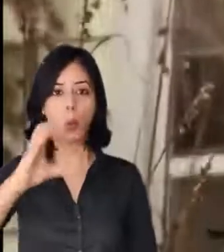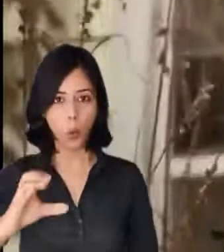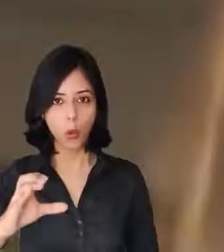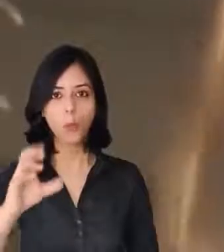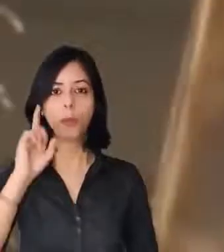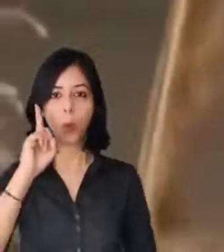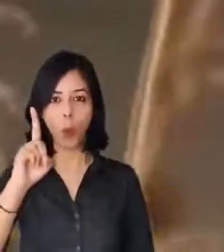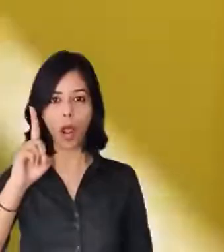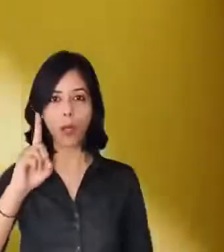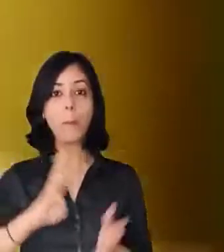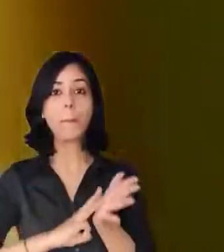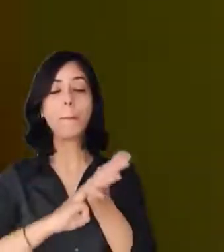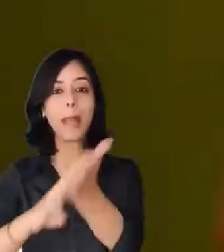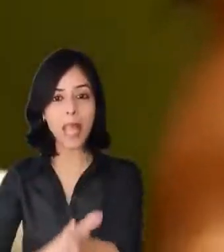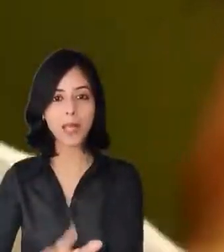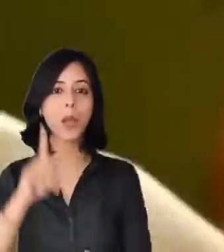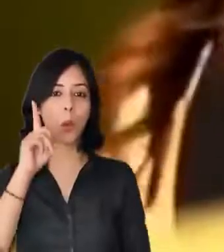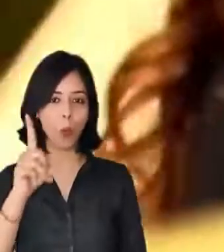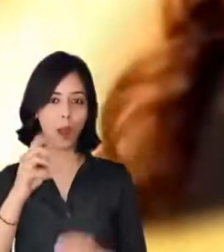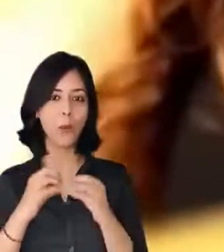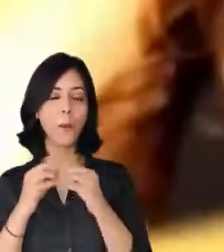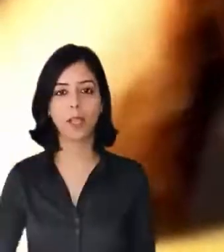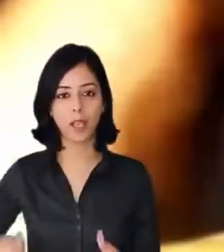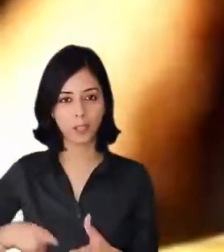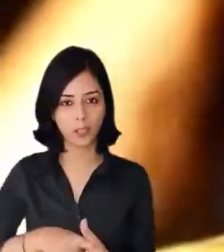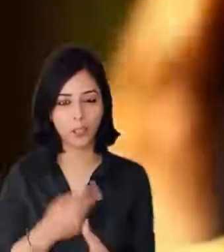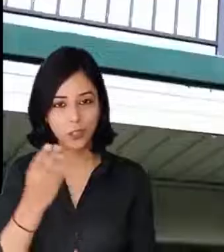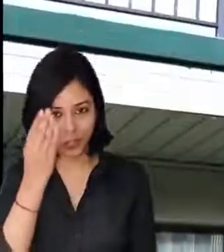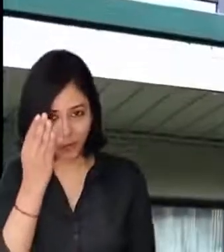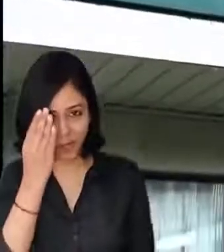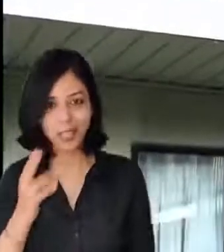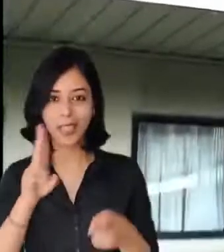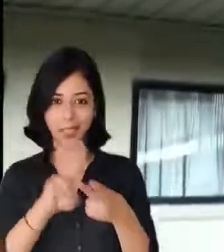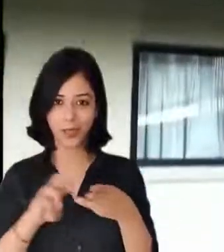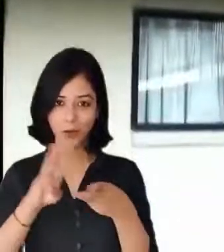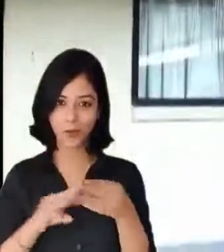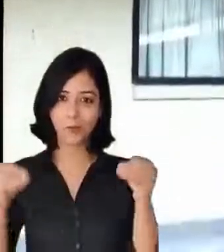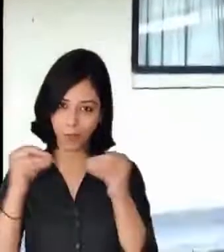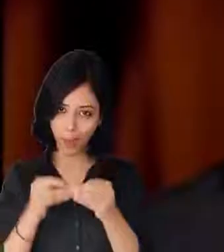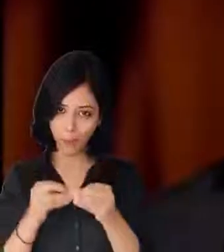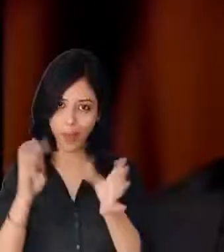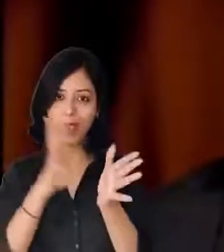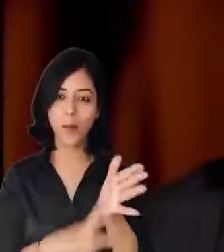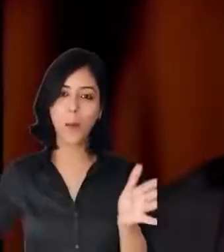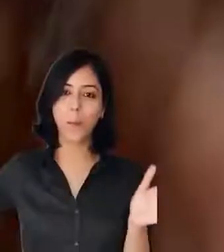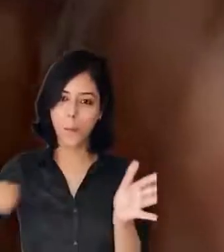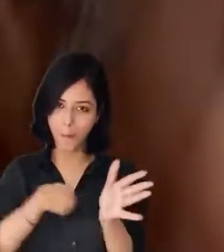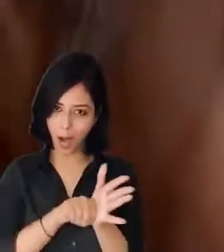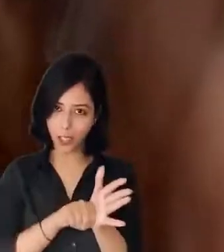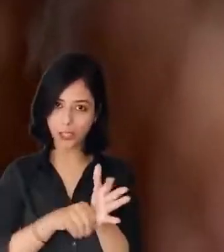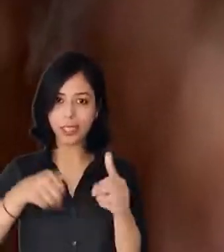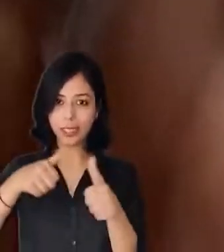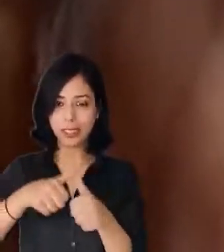Basándose en esa hipótesis, la policía empezó a registrar decenas de moteles cercanos. En la zona en la que hallaron